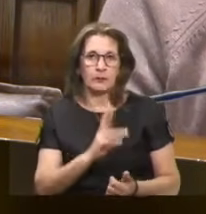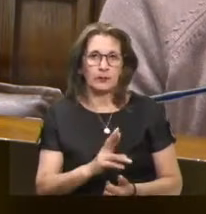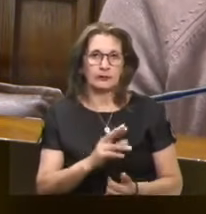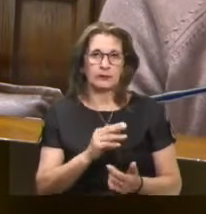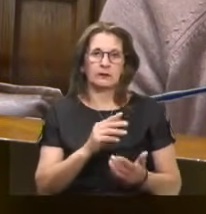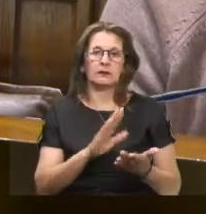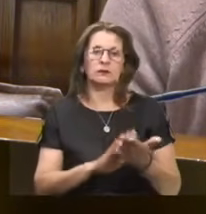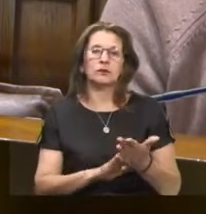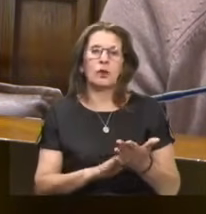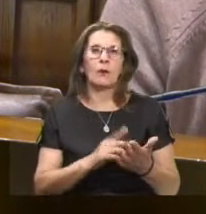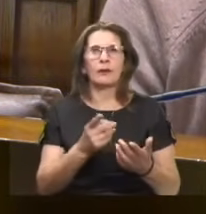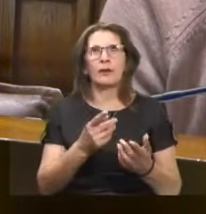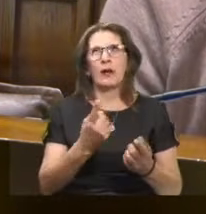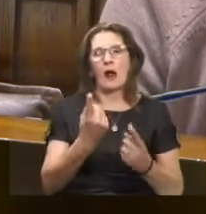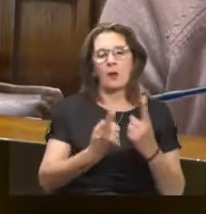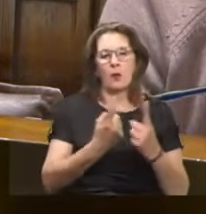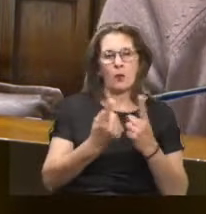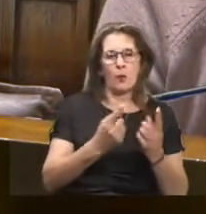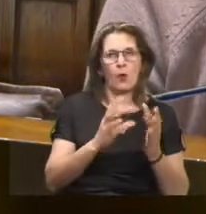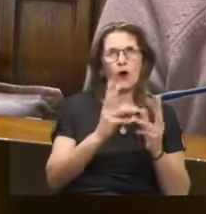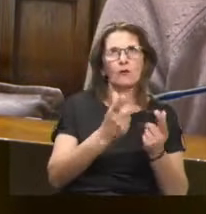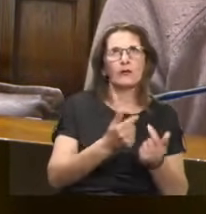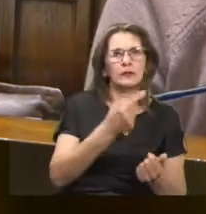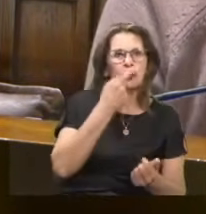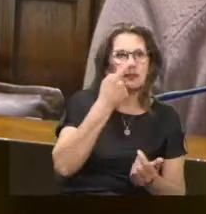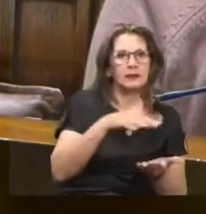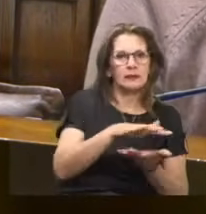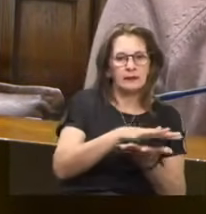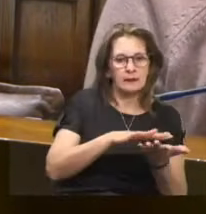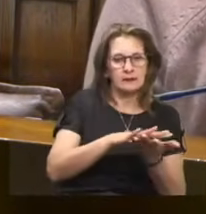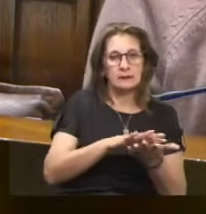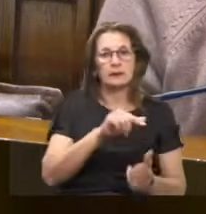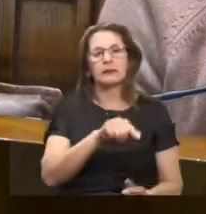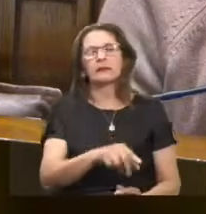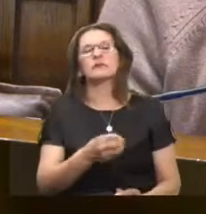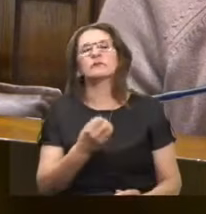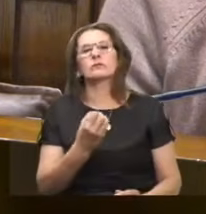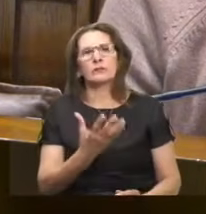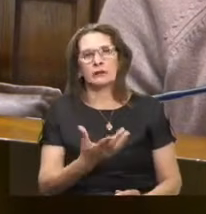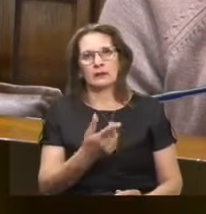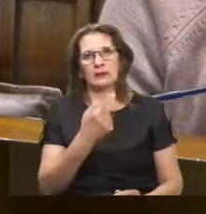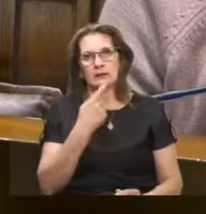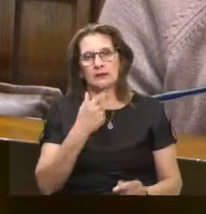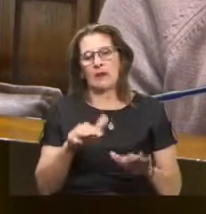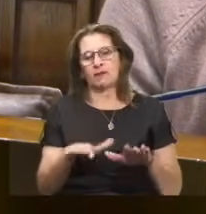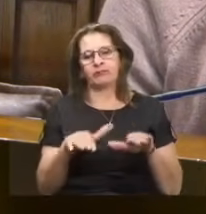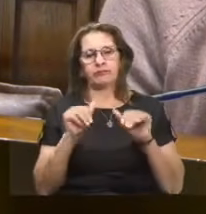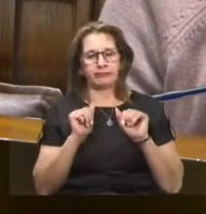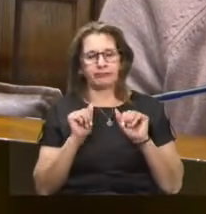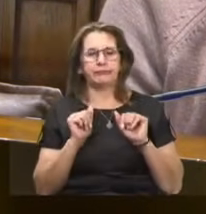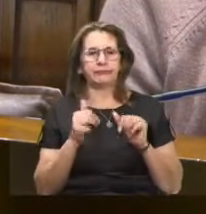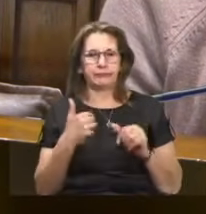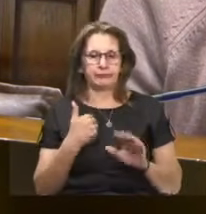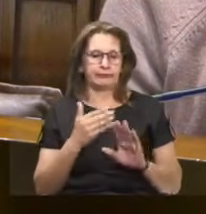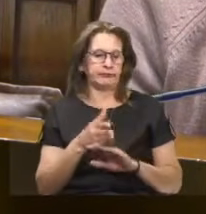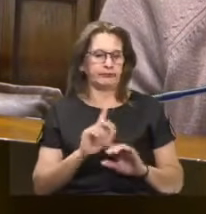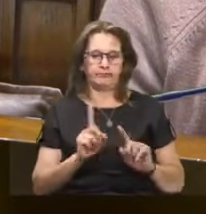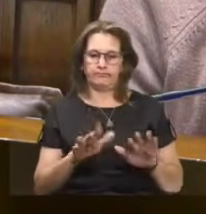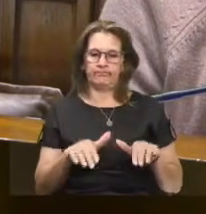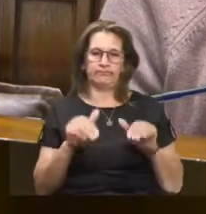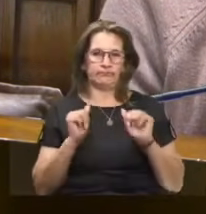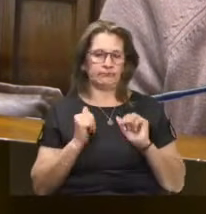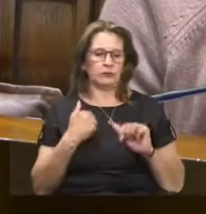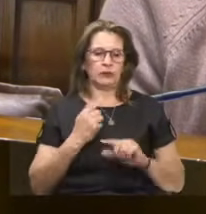respecto a un eventual conflicto de intereses, lo que corresponde es abstenerse en participar en la toma